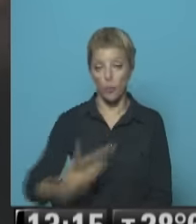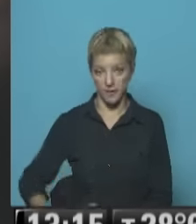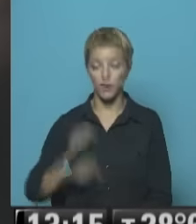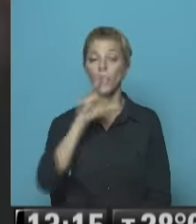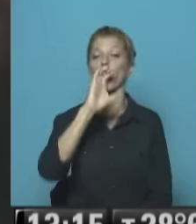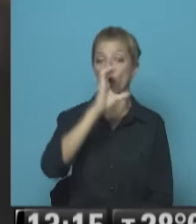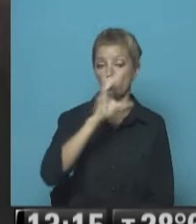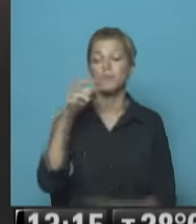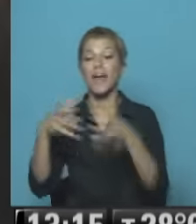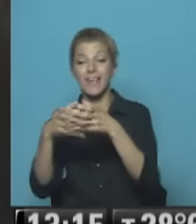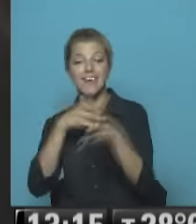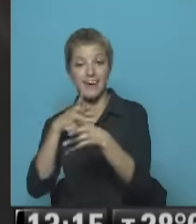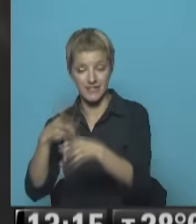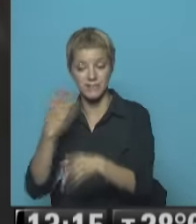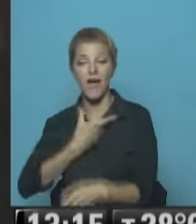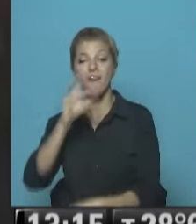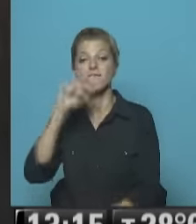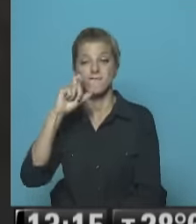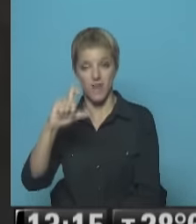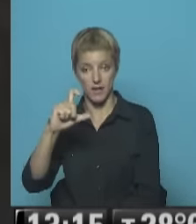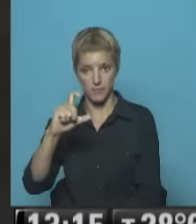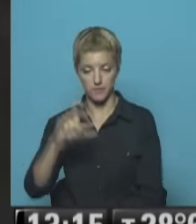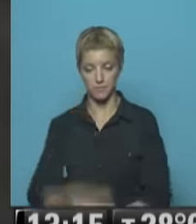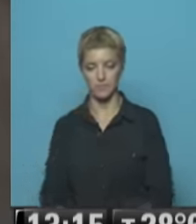y la guerrilla de las FARC.